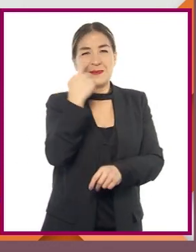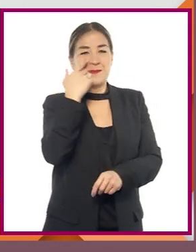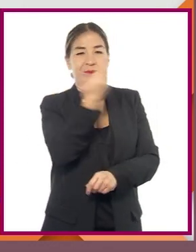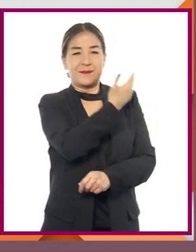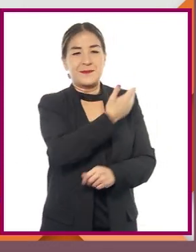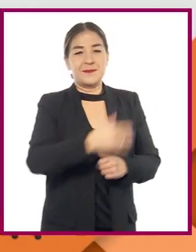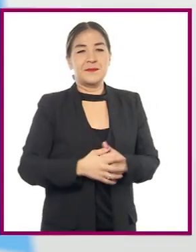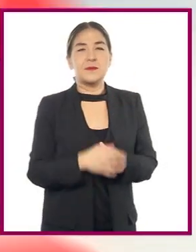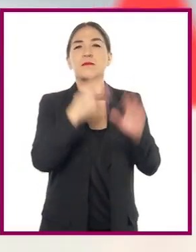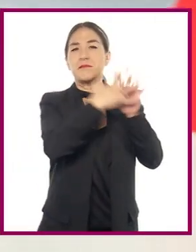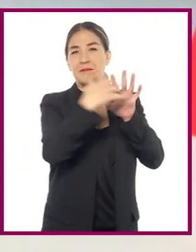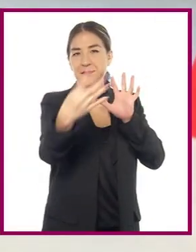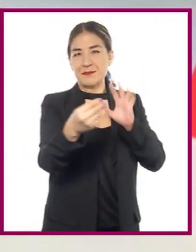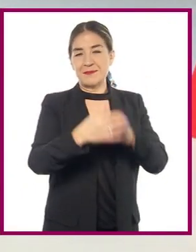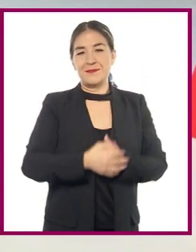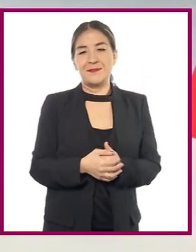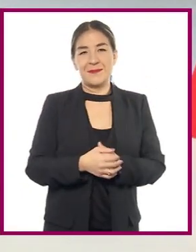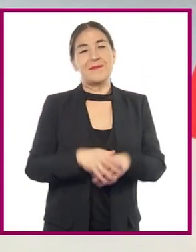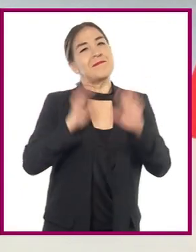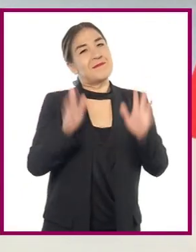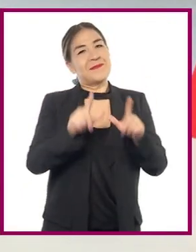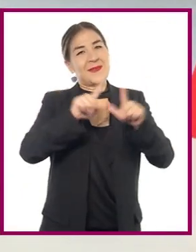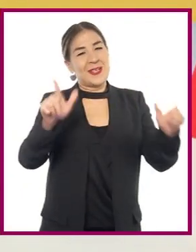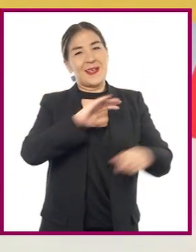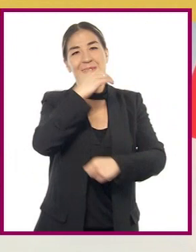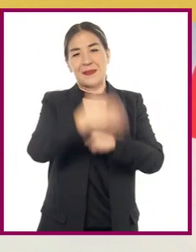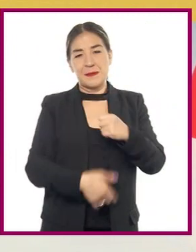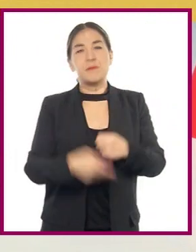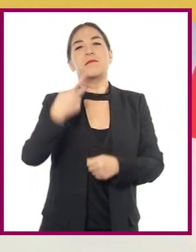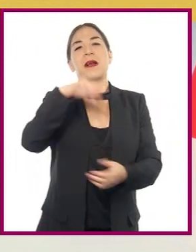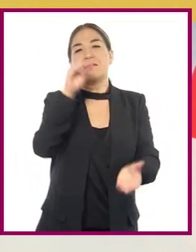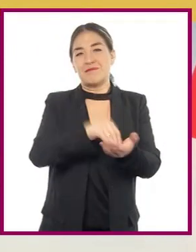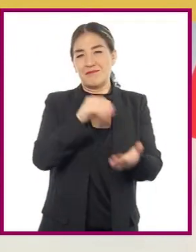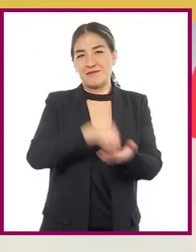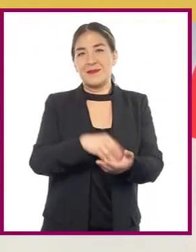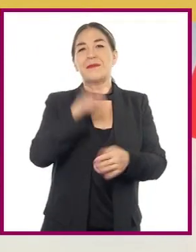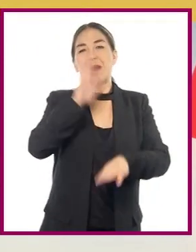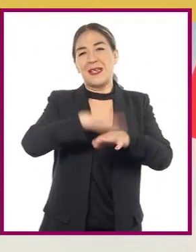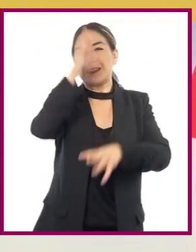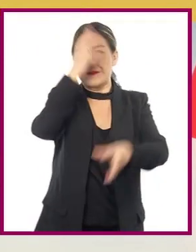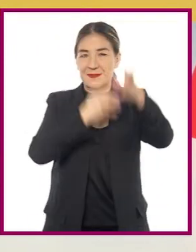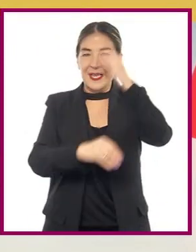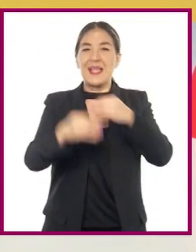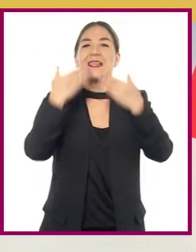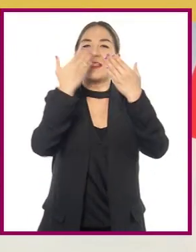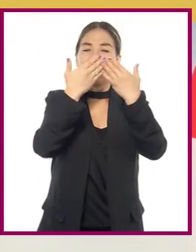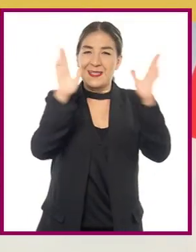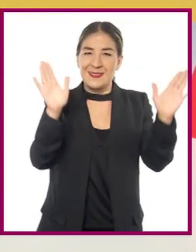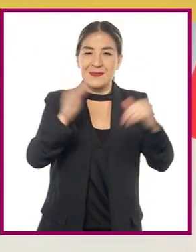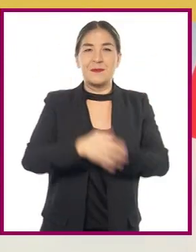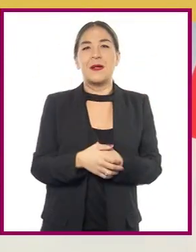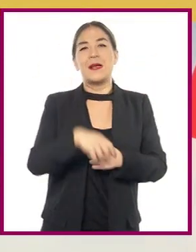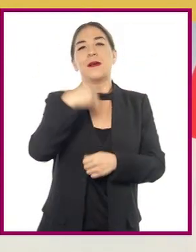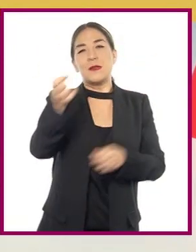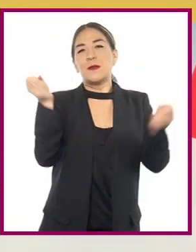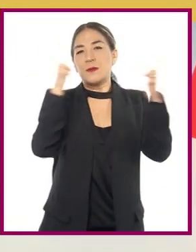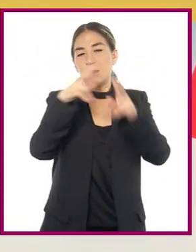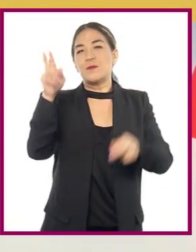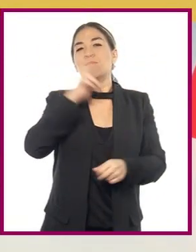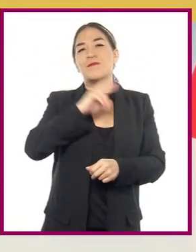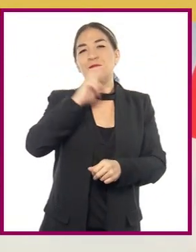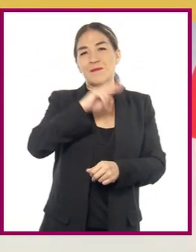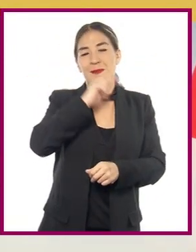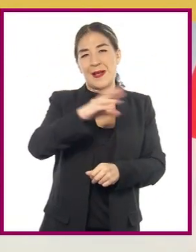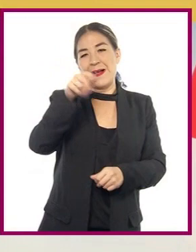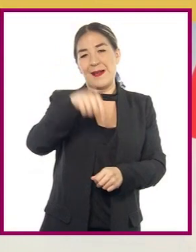esquema. ¡Listo! Terminamos, pero aún nos queda mucho por explorar y descubrir. Así que nos vemos